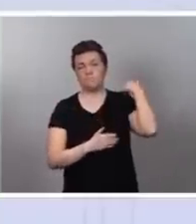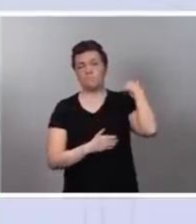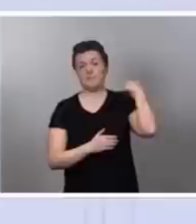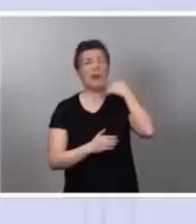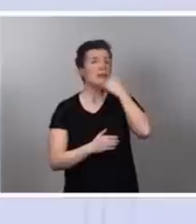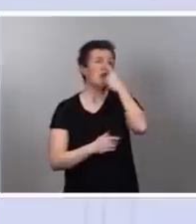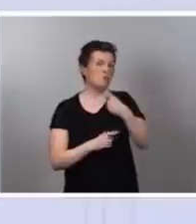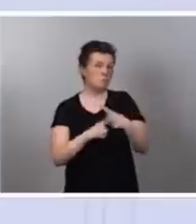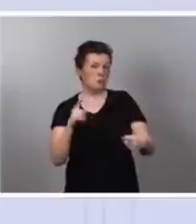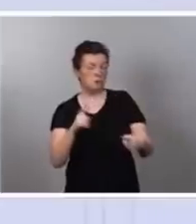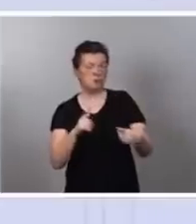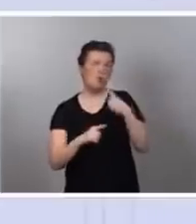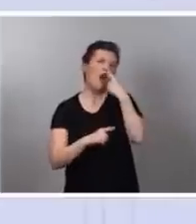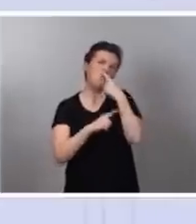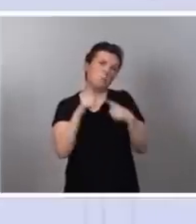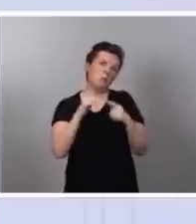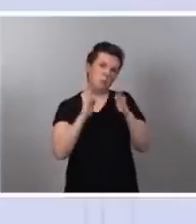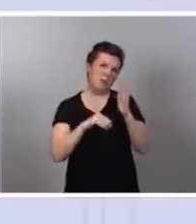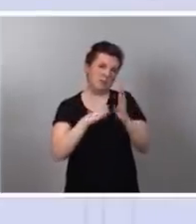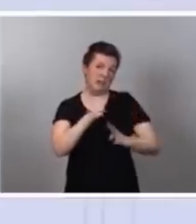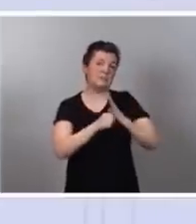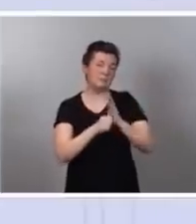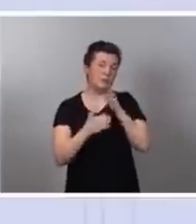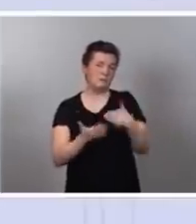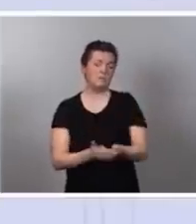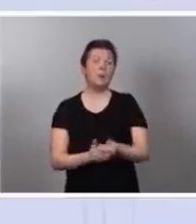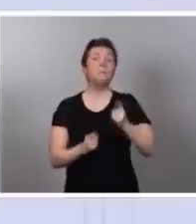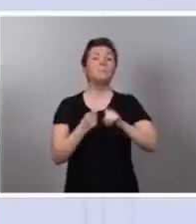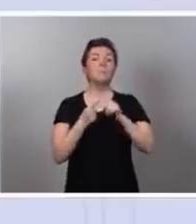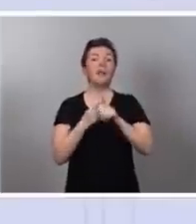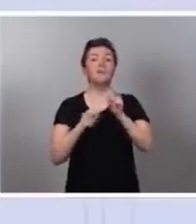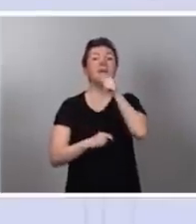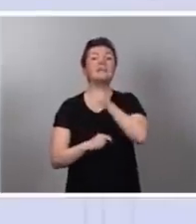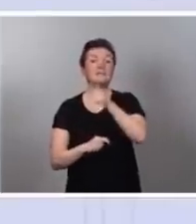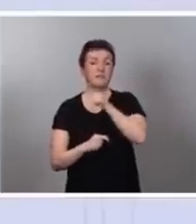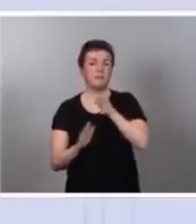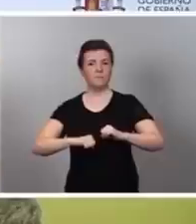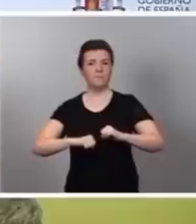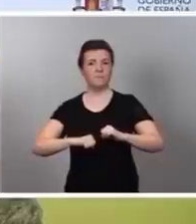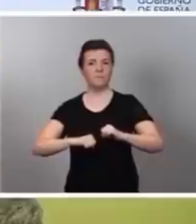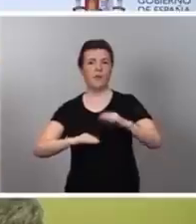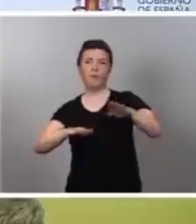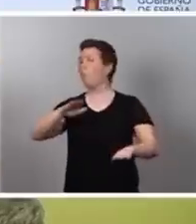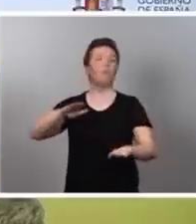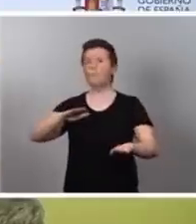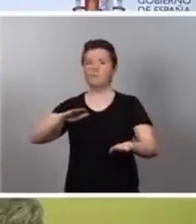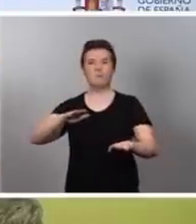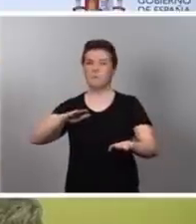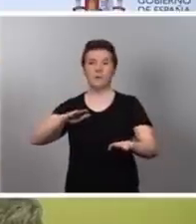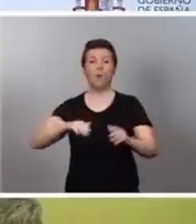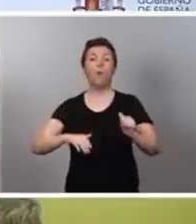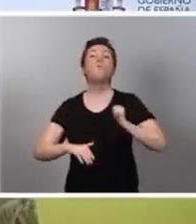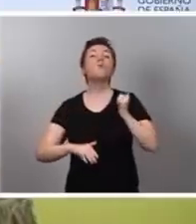posibilidades que ofrece el estado de alarma. Por lo tanto, aquello era un estado de excepción. Yo ese fallo por parte del Tribunal Constitucional lo veo más fácil.